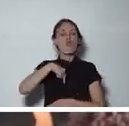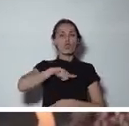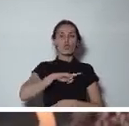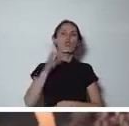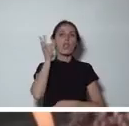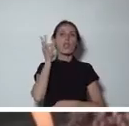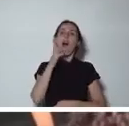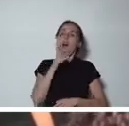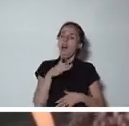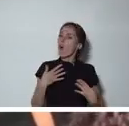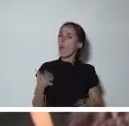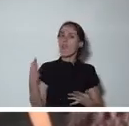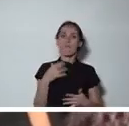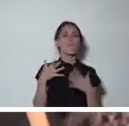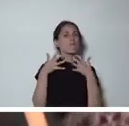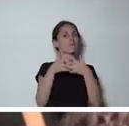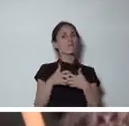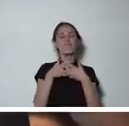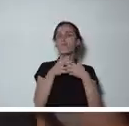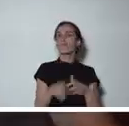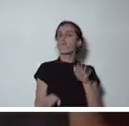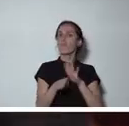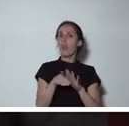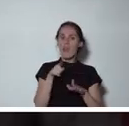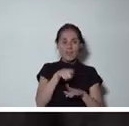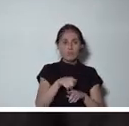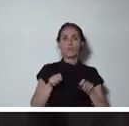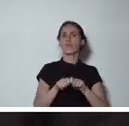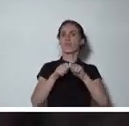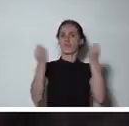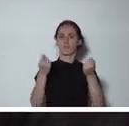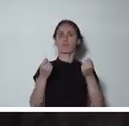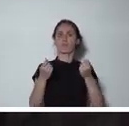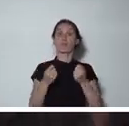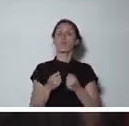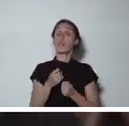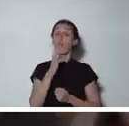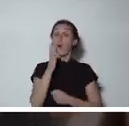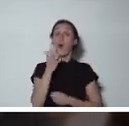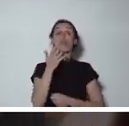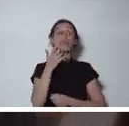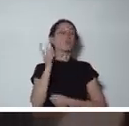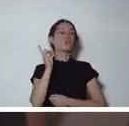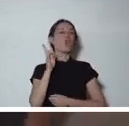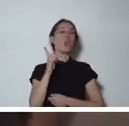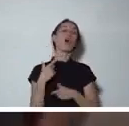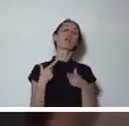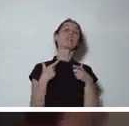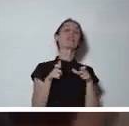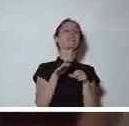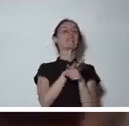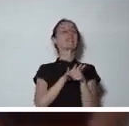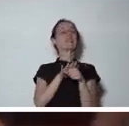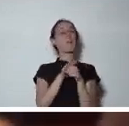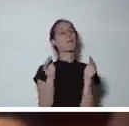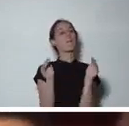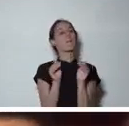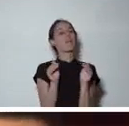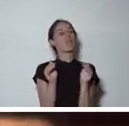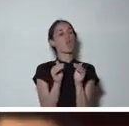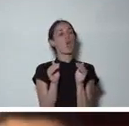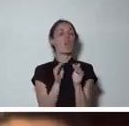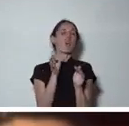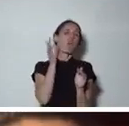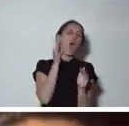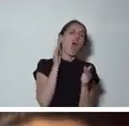este momento no minimizarlas no permitir que eso se vea en clave sectorial o en clave de minoría porque